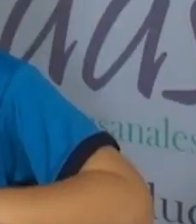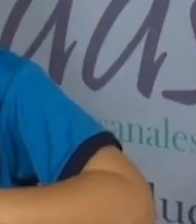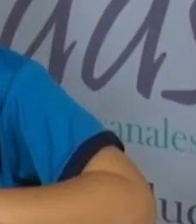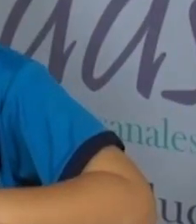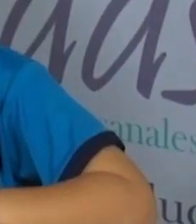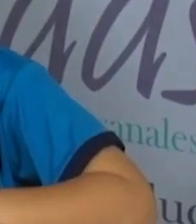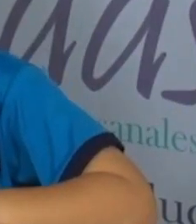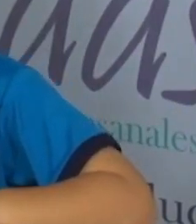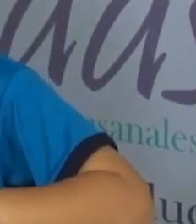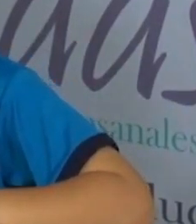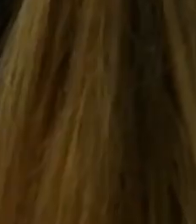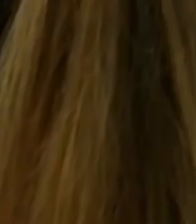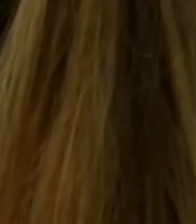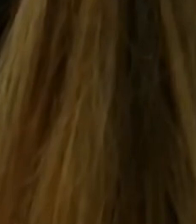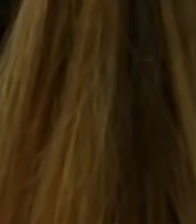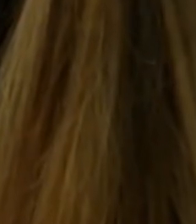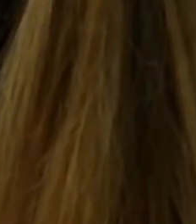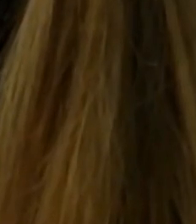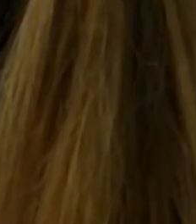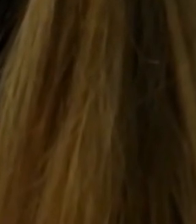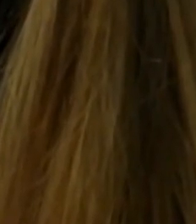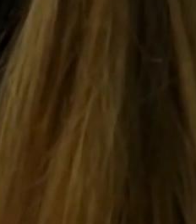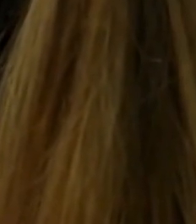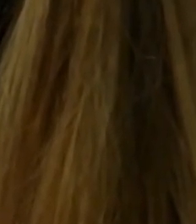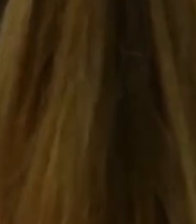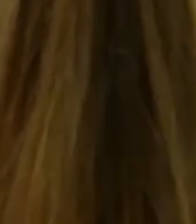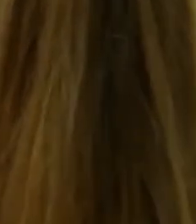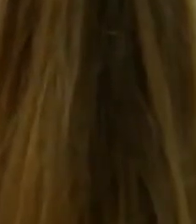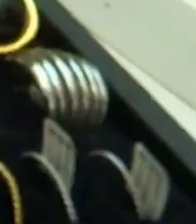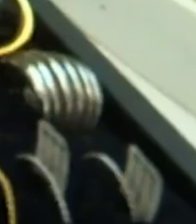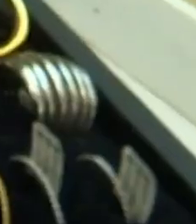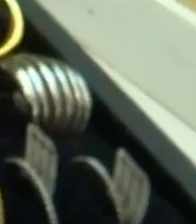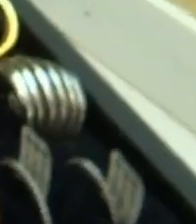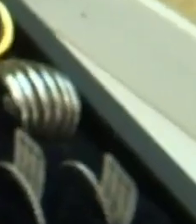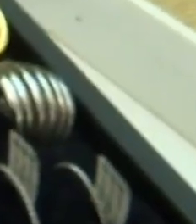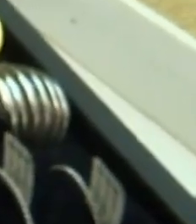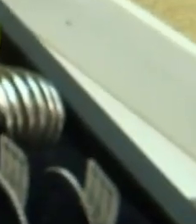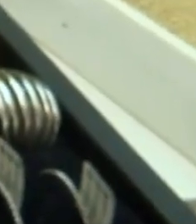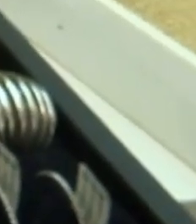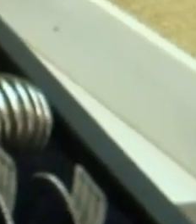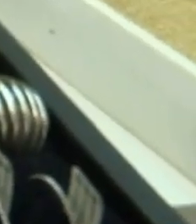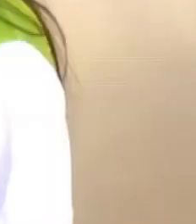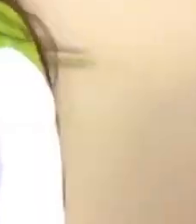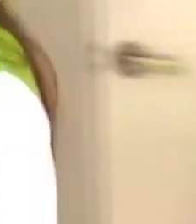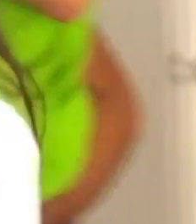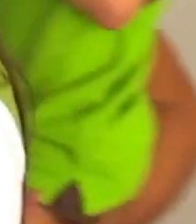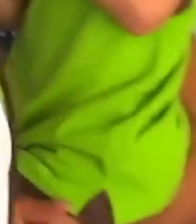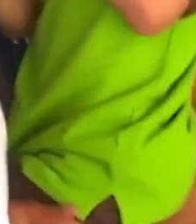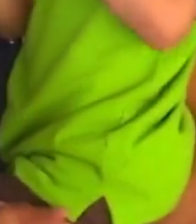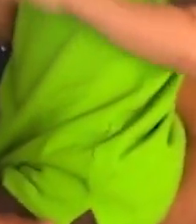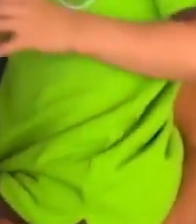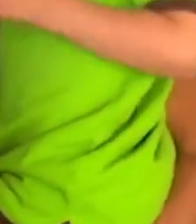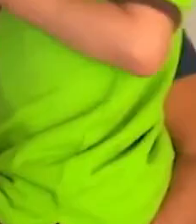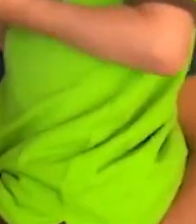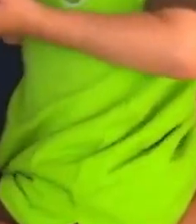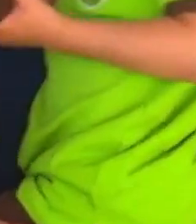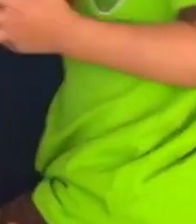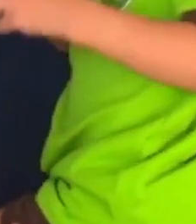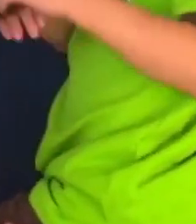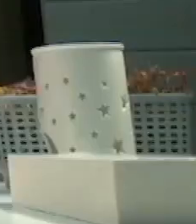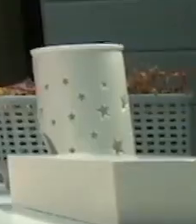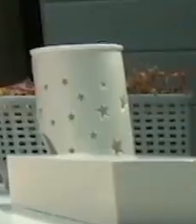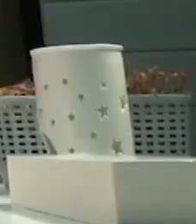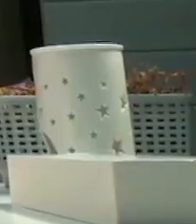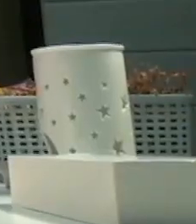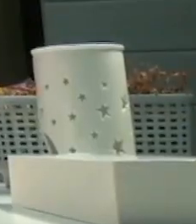Historias de mujeres emprendedoras, madres que día a día se reinventan para salir adelante y forjar un mejor futuro para sus